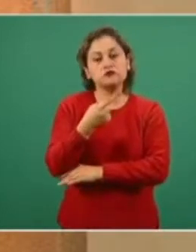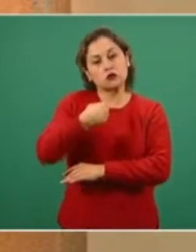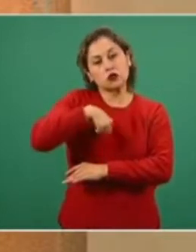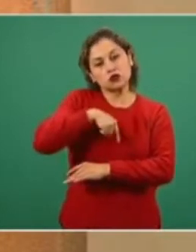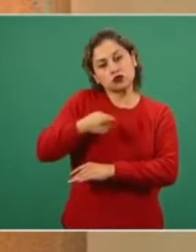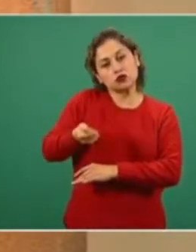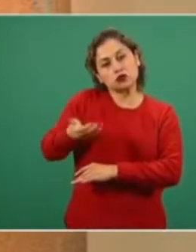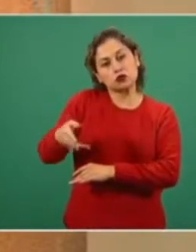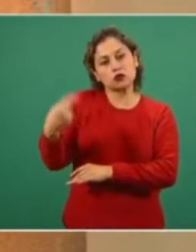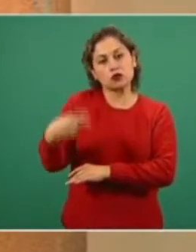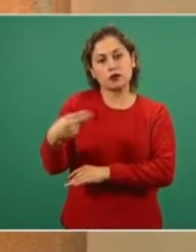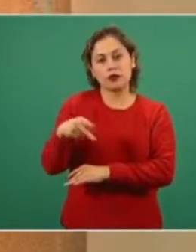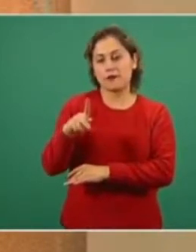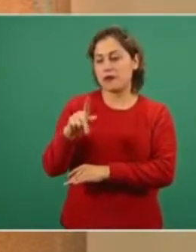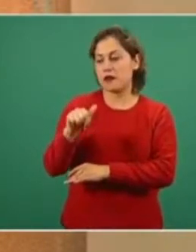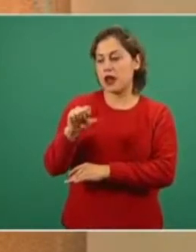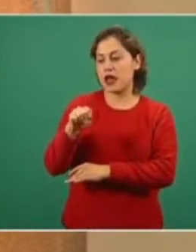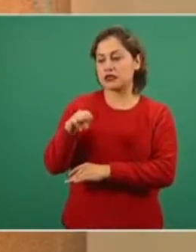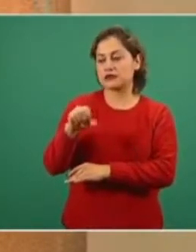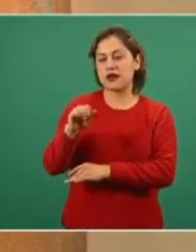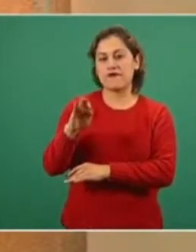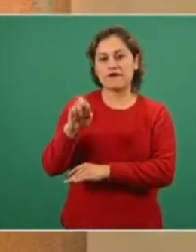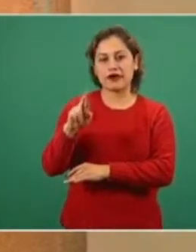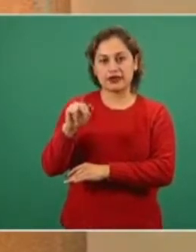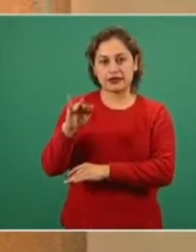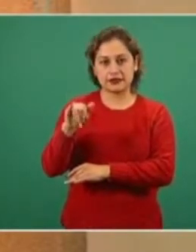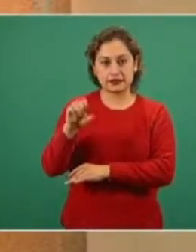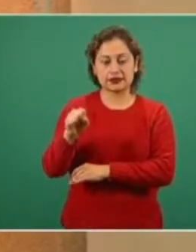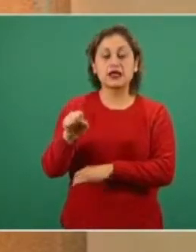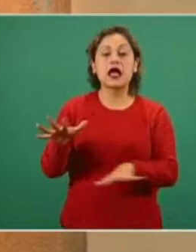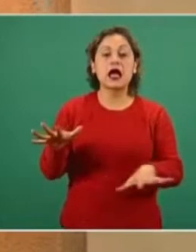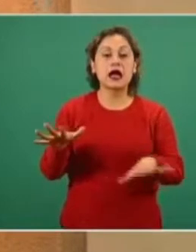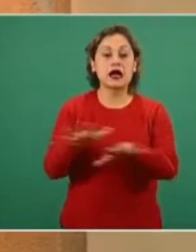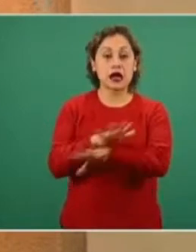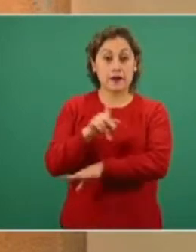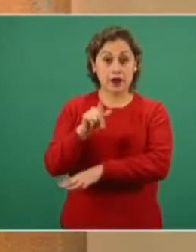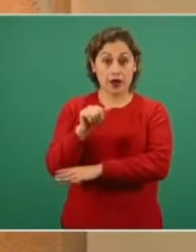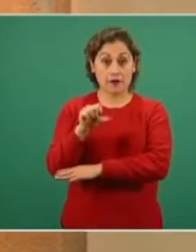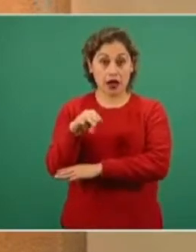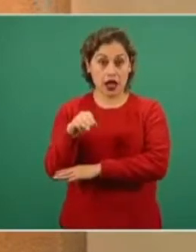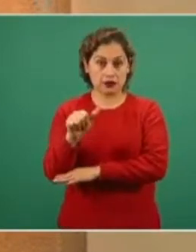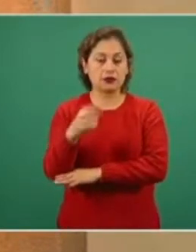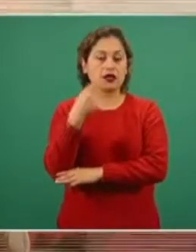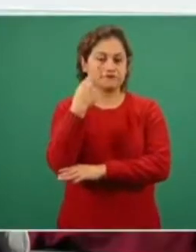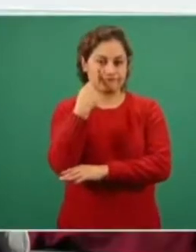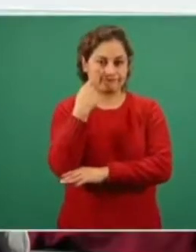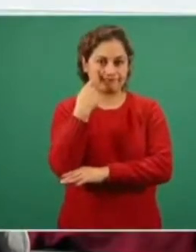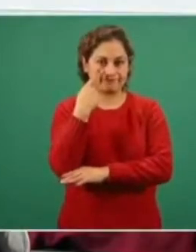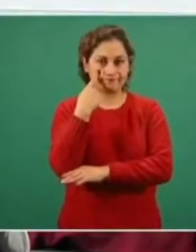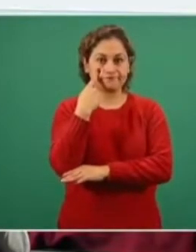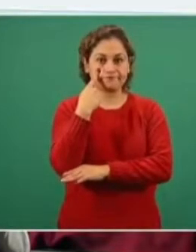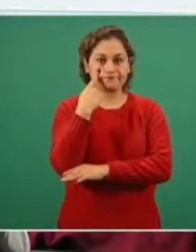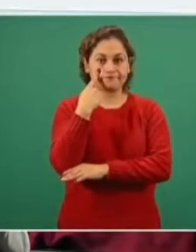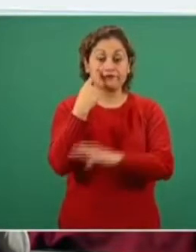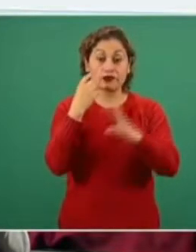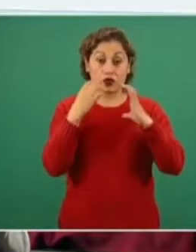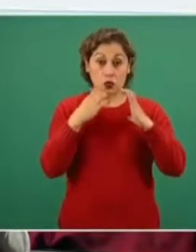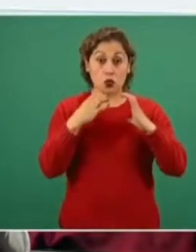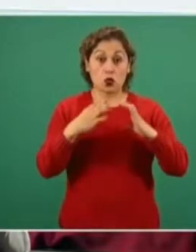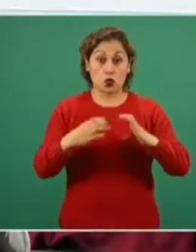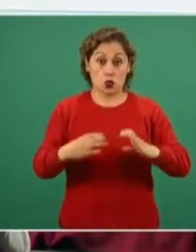llamamos plasmaféresis, que es el intercambio de plasma. Los anticuerpos, en una reacción